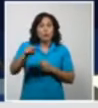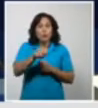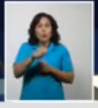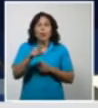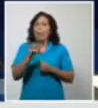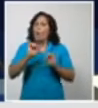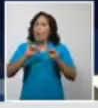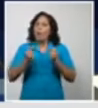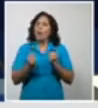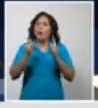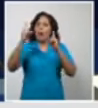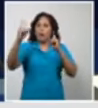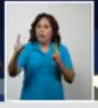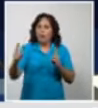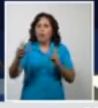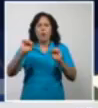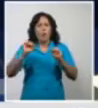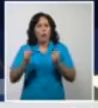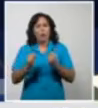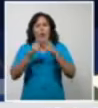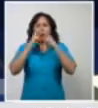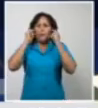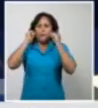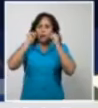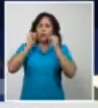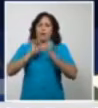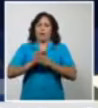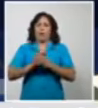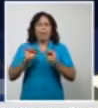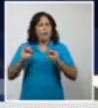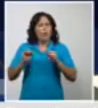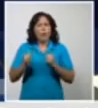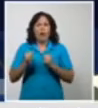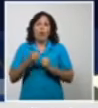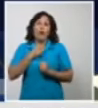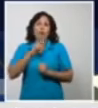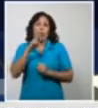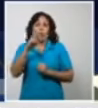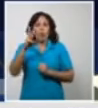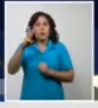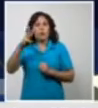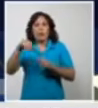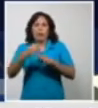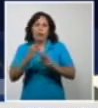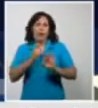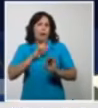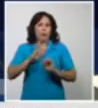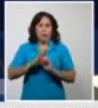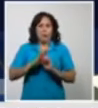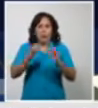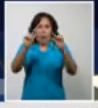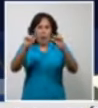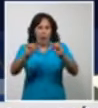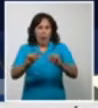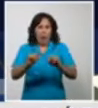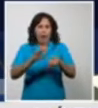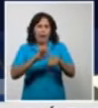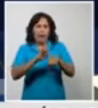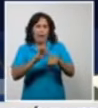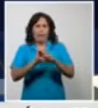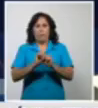mantengamos las medidas de restricción. El hecho de que tengamos 2 o 3 días y 6 o 7